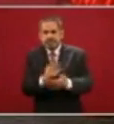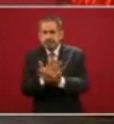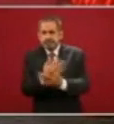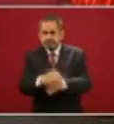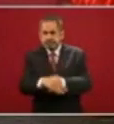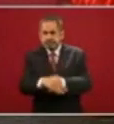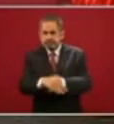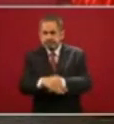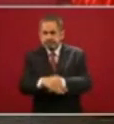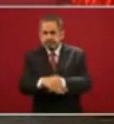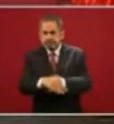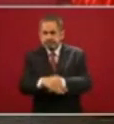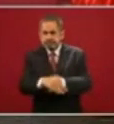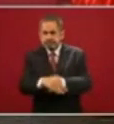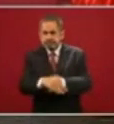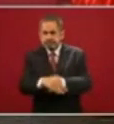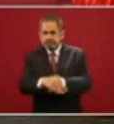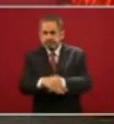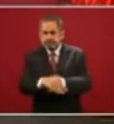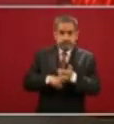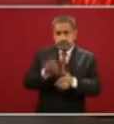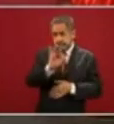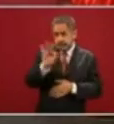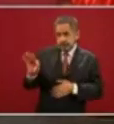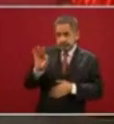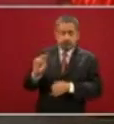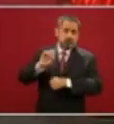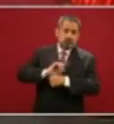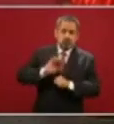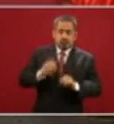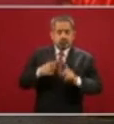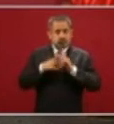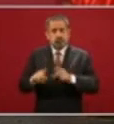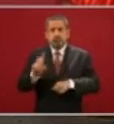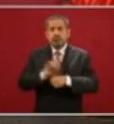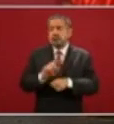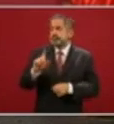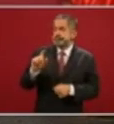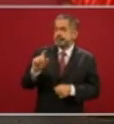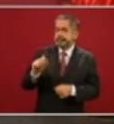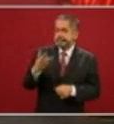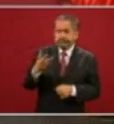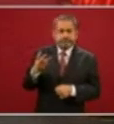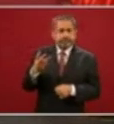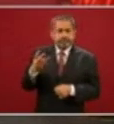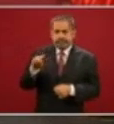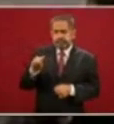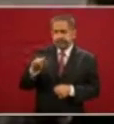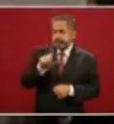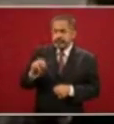acordado. Concretamente, la fecha elegida de entrada en vigor, que es el 23 de marzo,